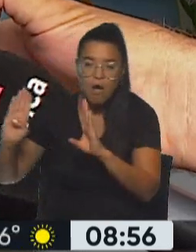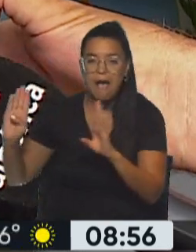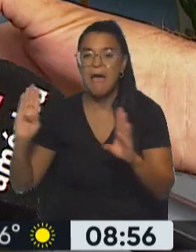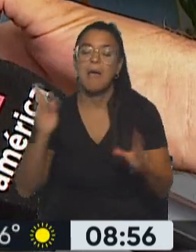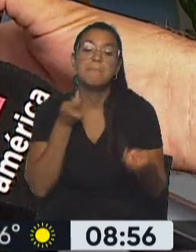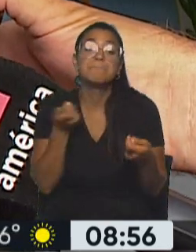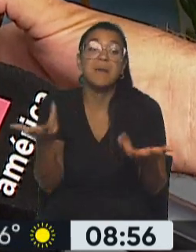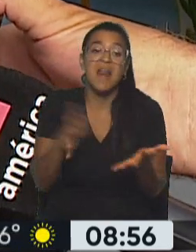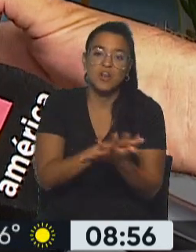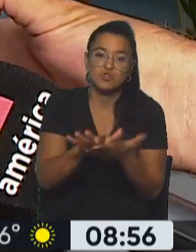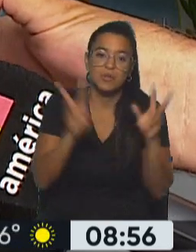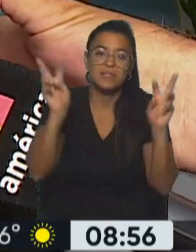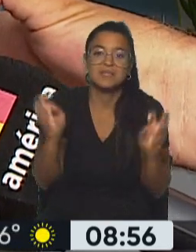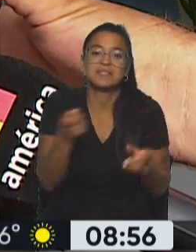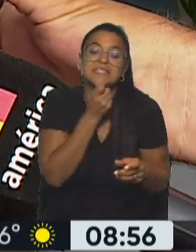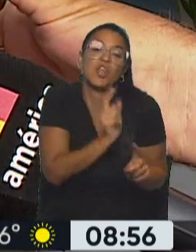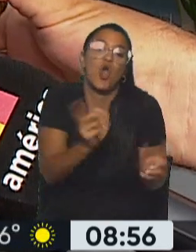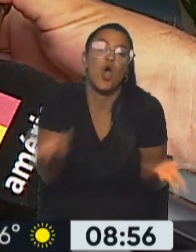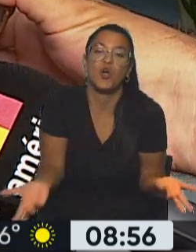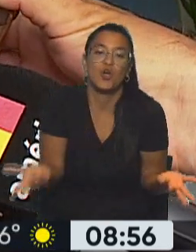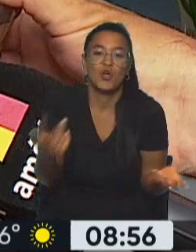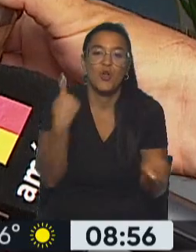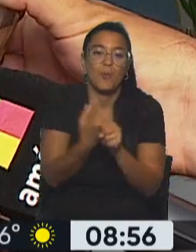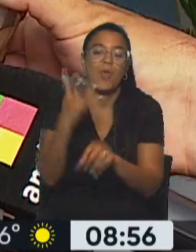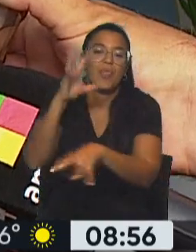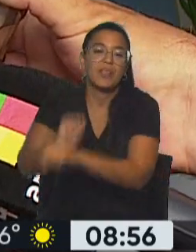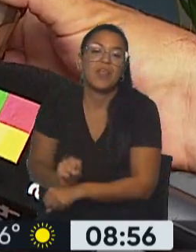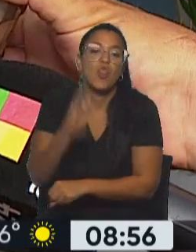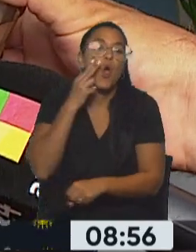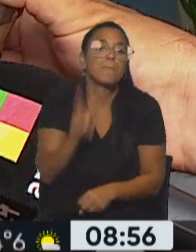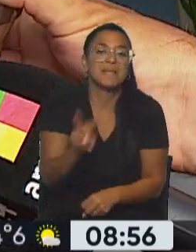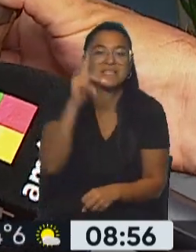precisamente para resolver ese tema. Si no, no hubiéramos podido detener 2.077 personas.